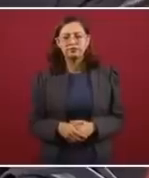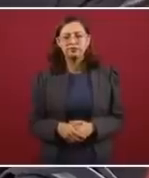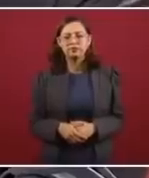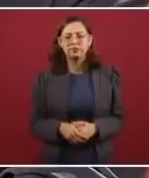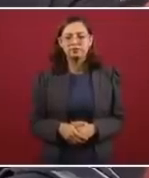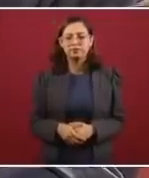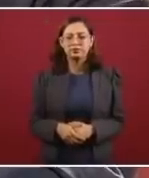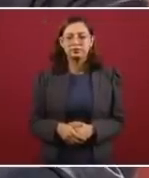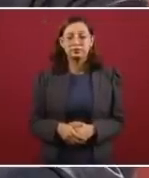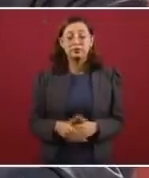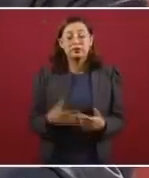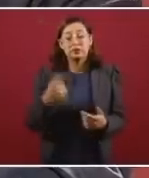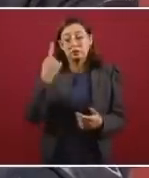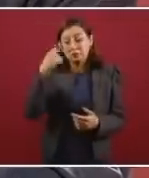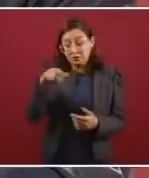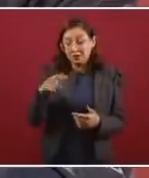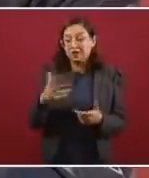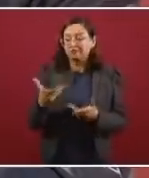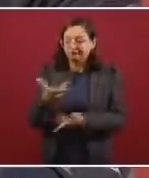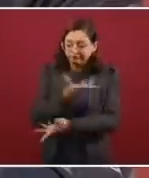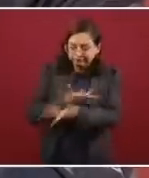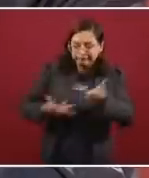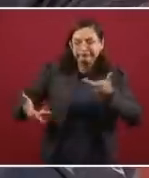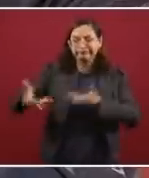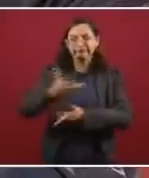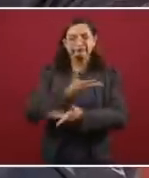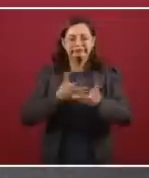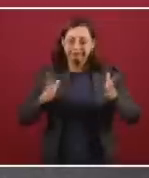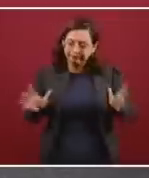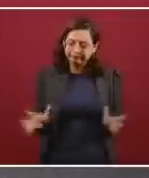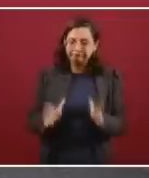Para que se genere polémica,